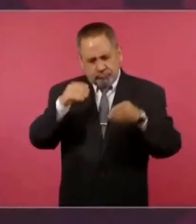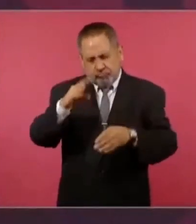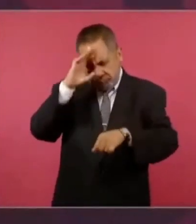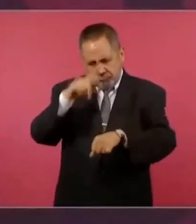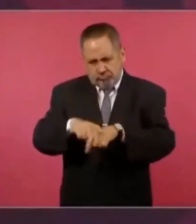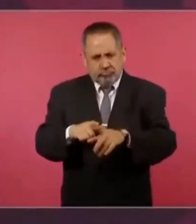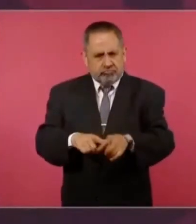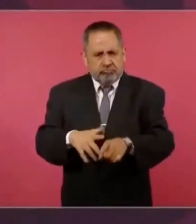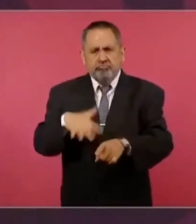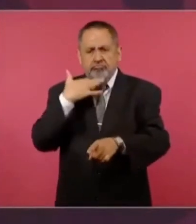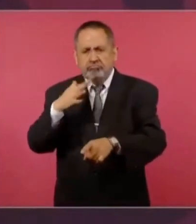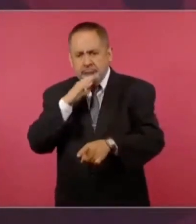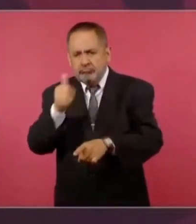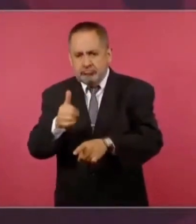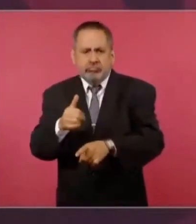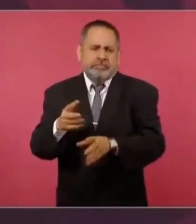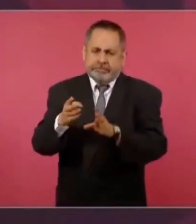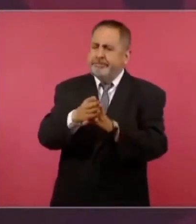no corrupta,